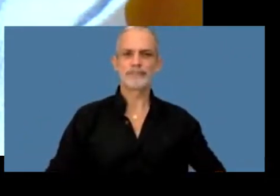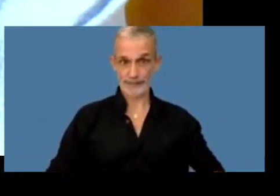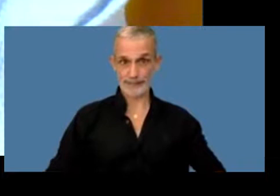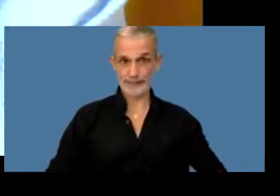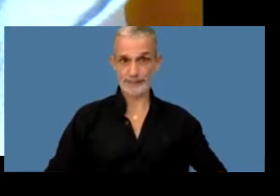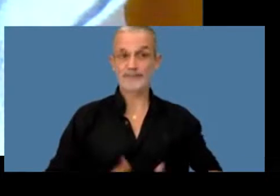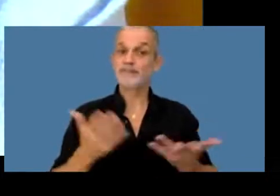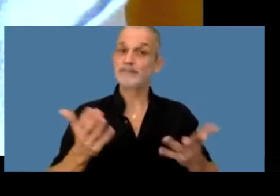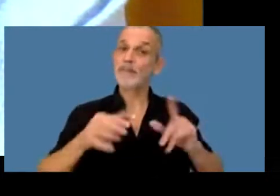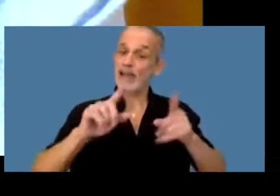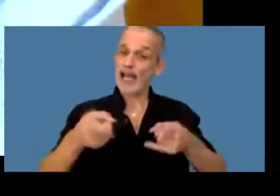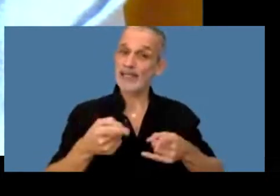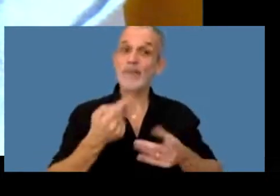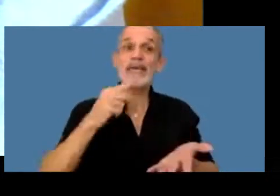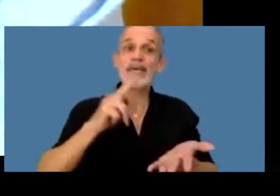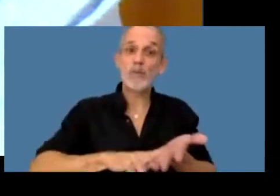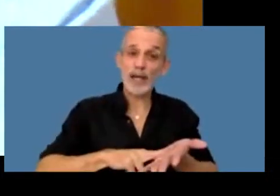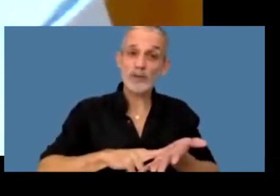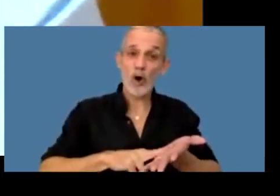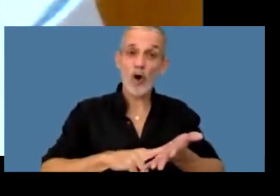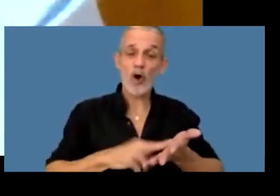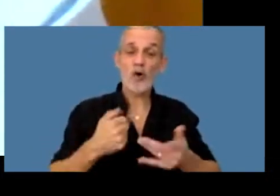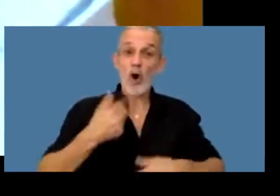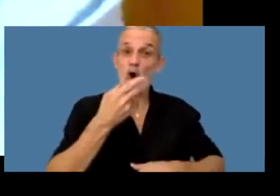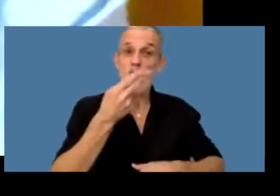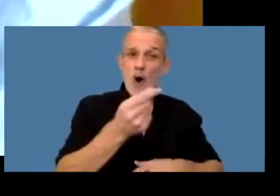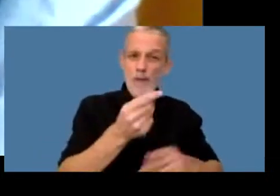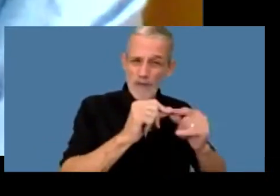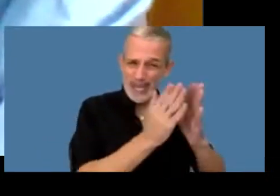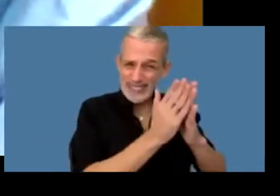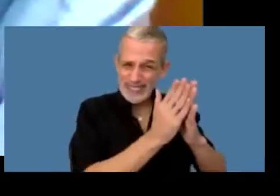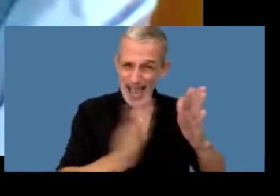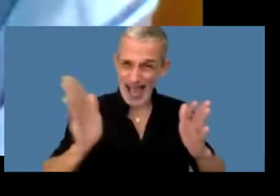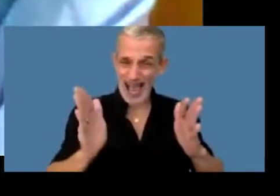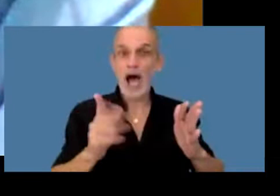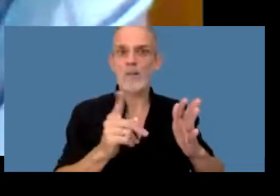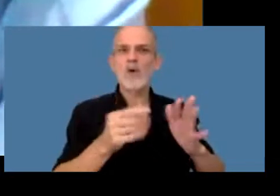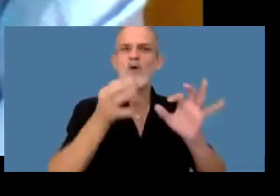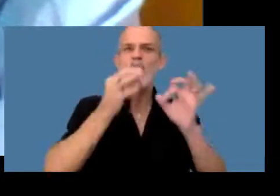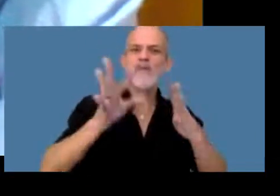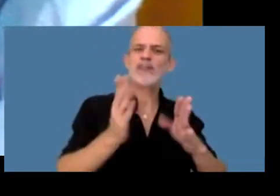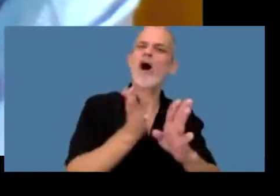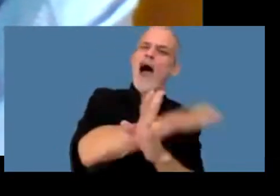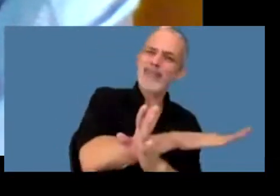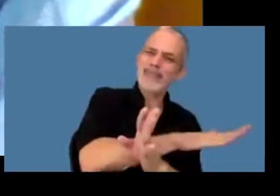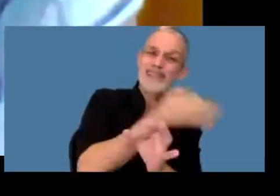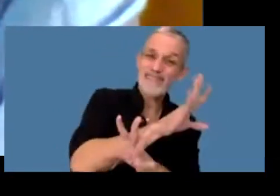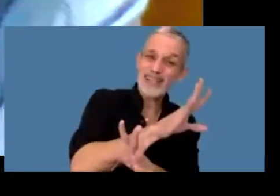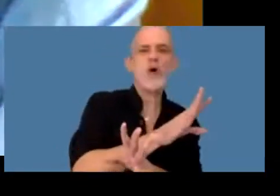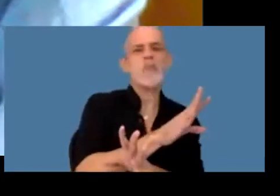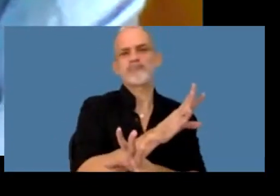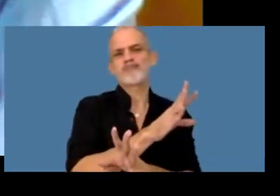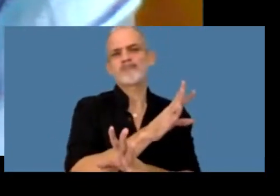Incluso están grabados los que se compran a partir de esa fecha, digamos, ¿no? Porque si uno vende un inmueble anterior,